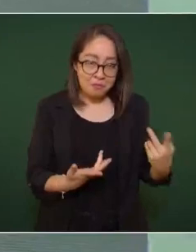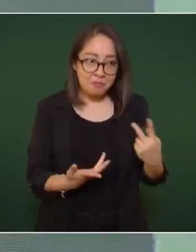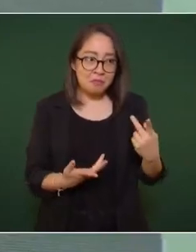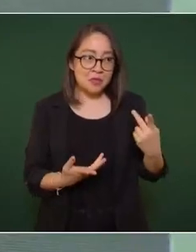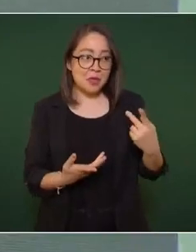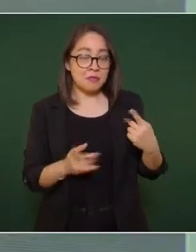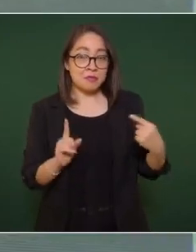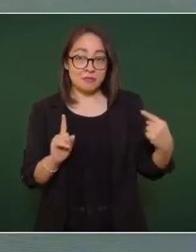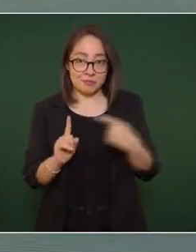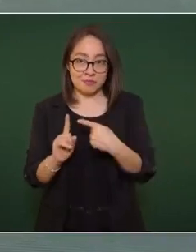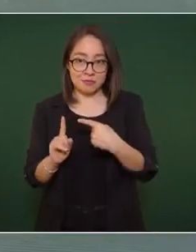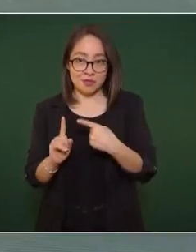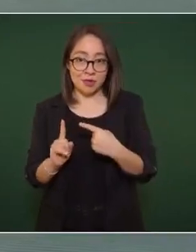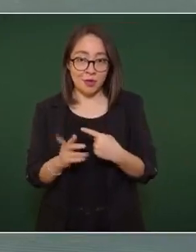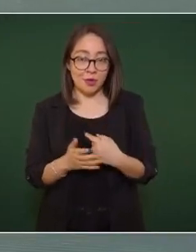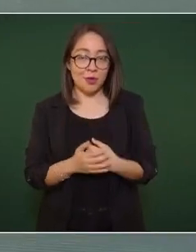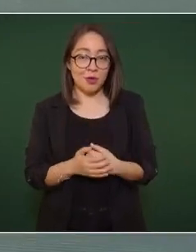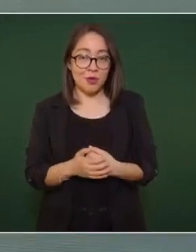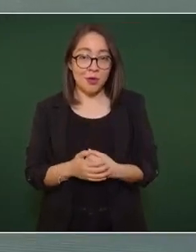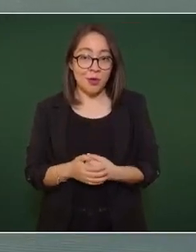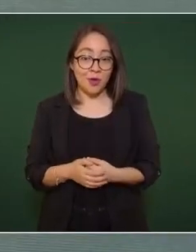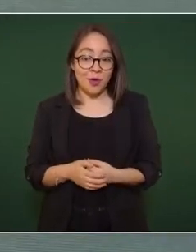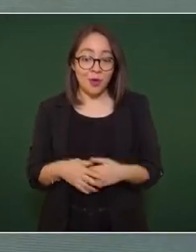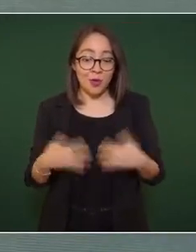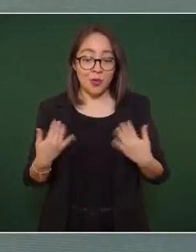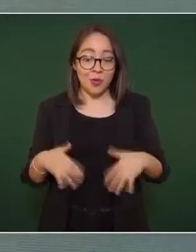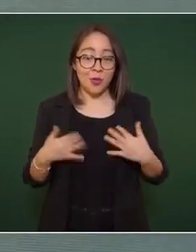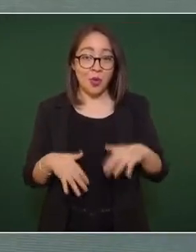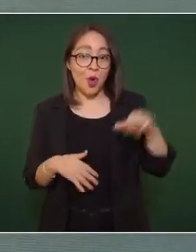hoy llega el espurio.